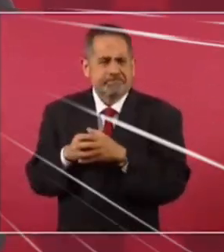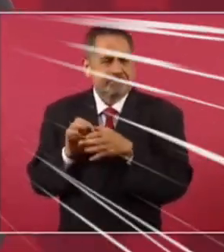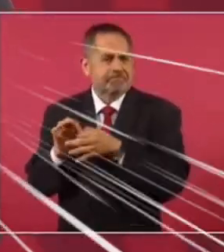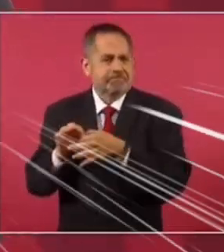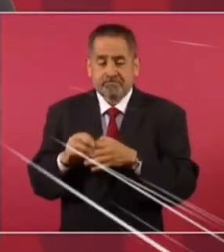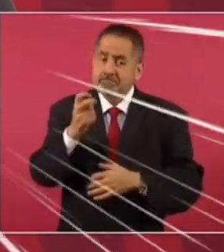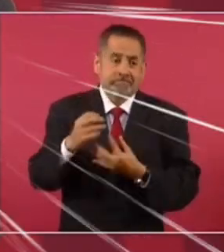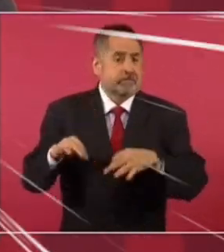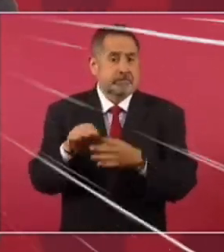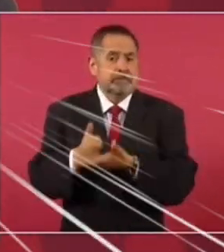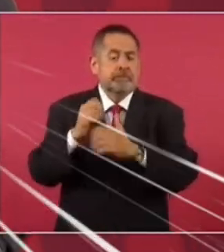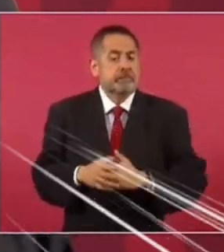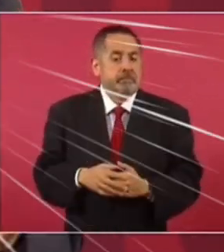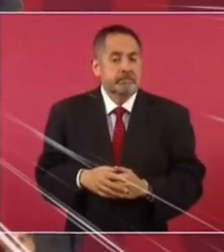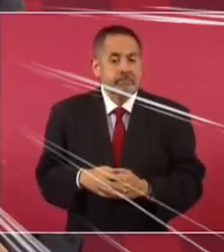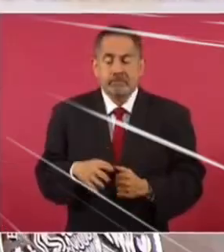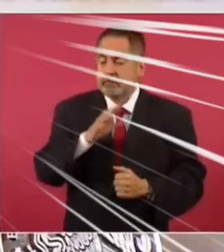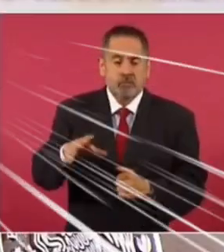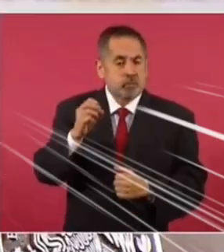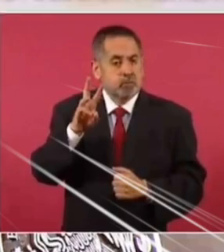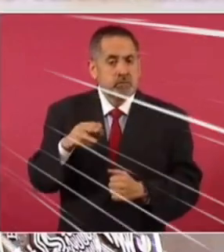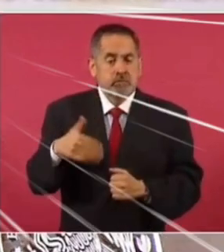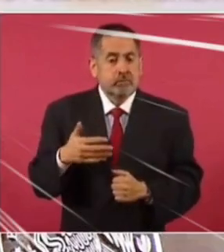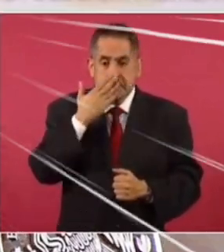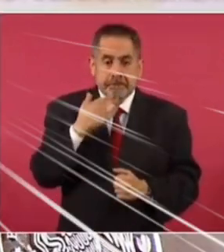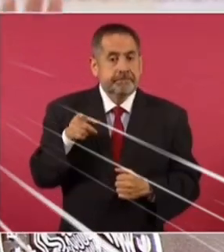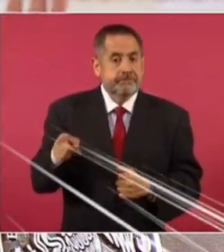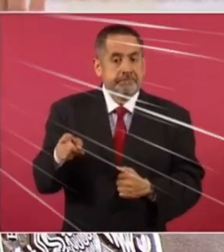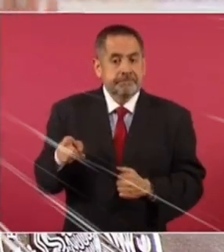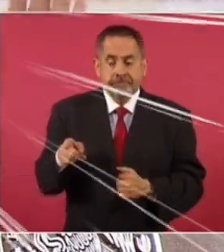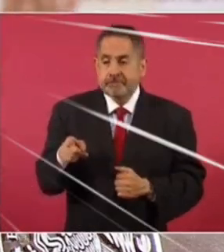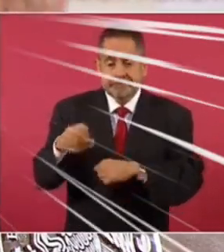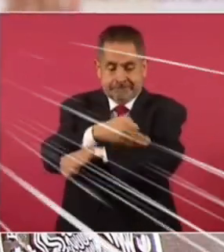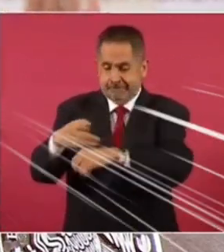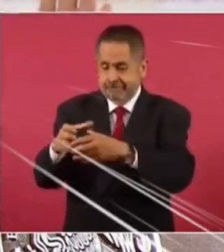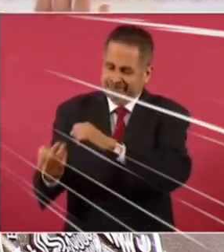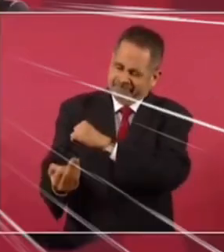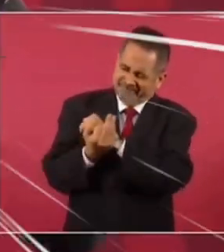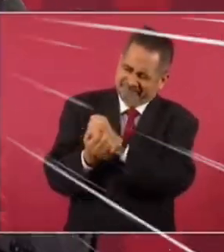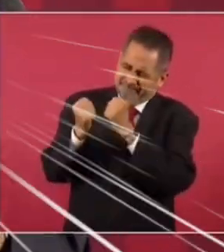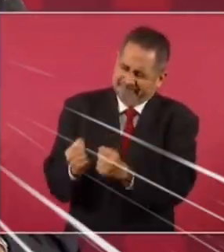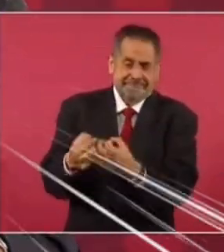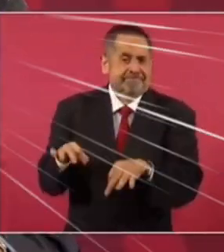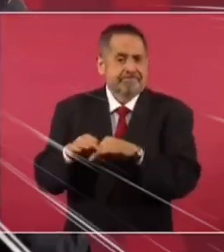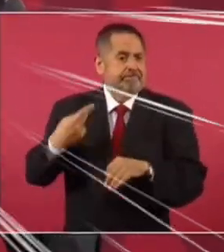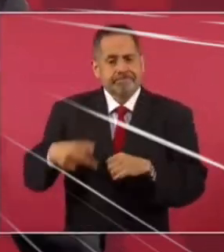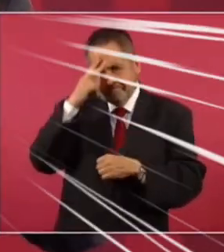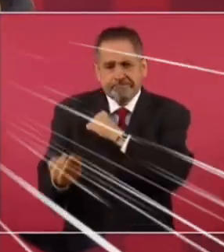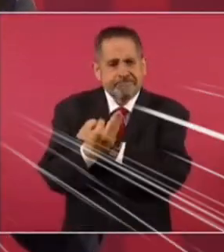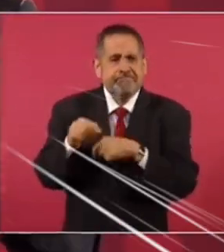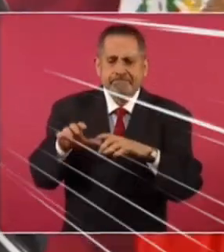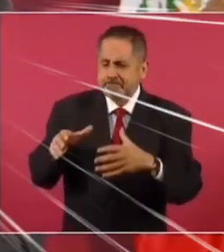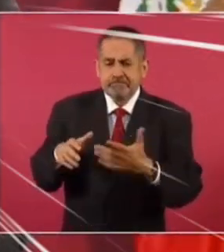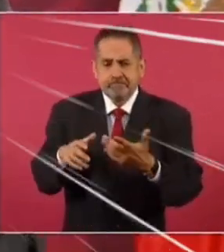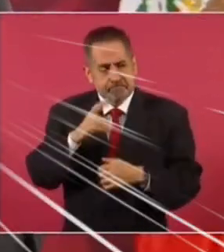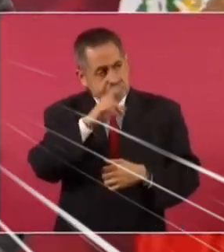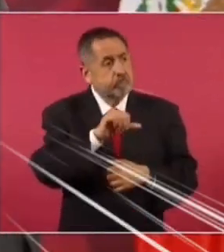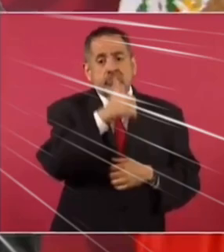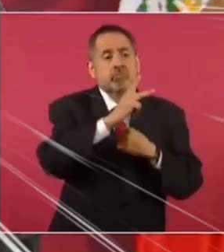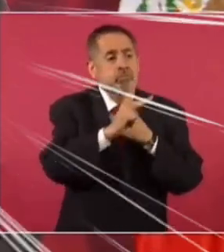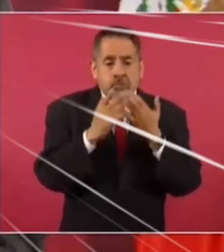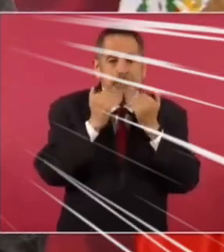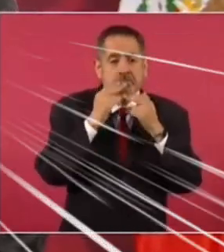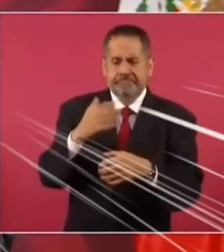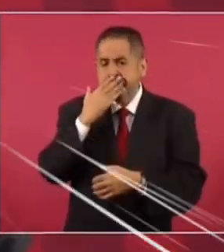familias que son excepcionales. Es la institución de seguridad social más importante de nuestro país. Eso, con todo respeto, no sucede